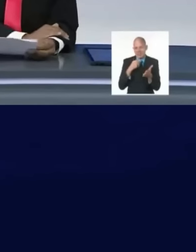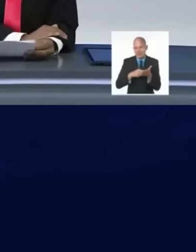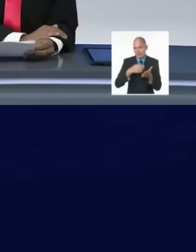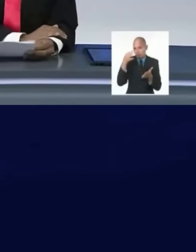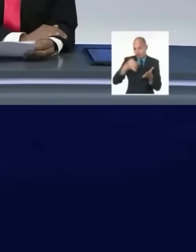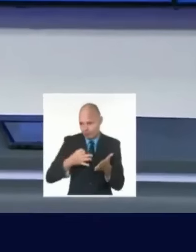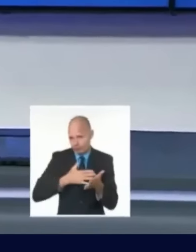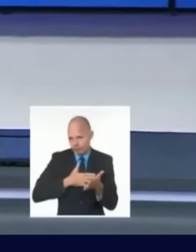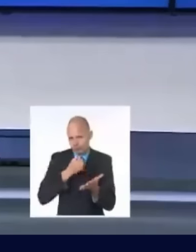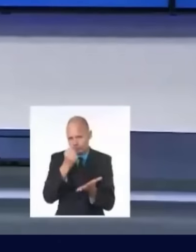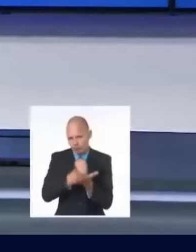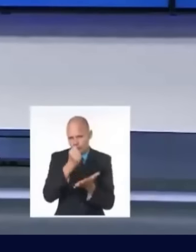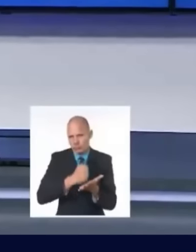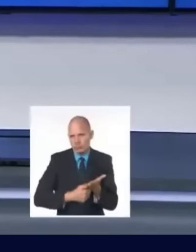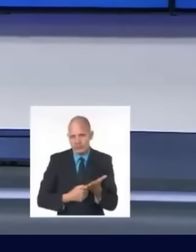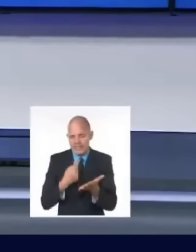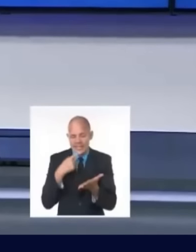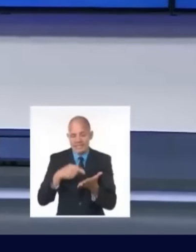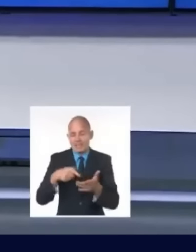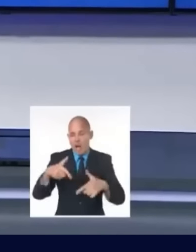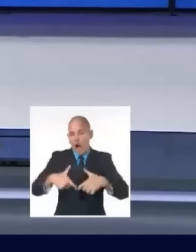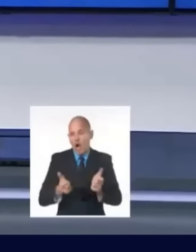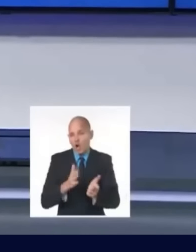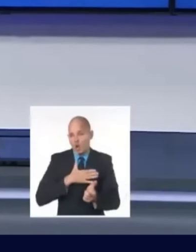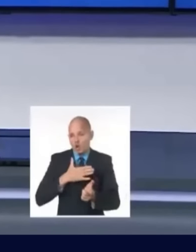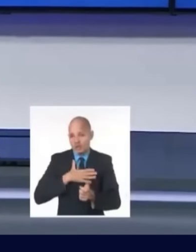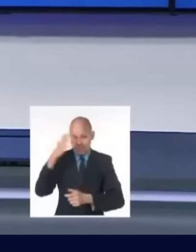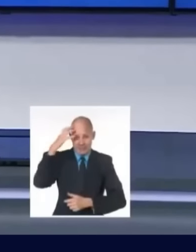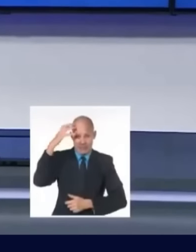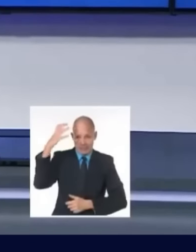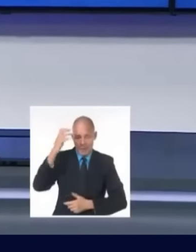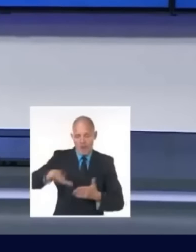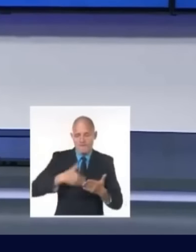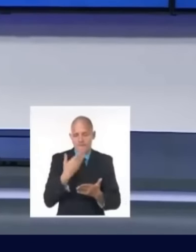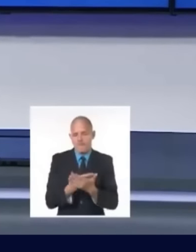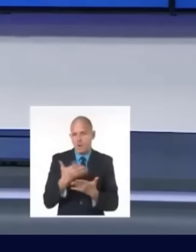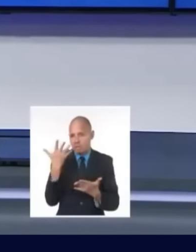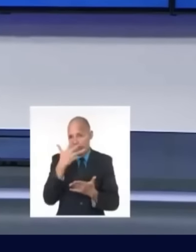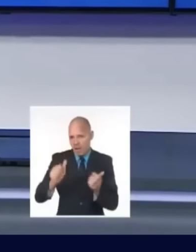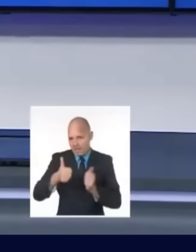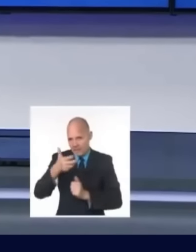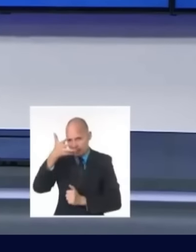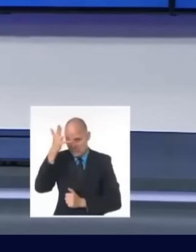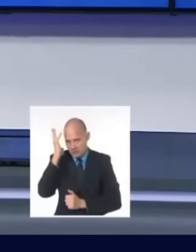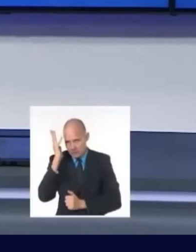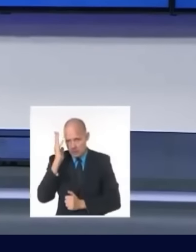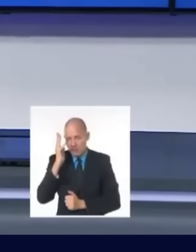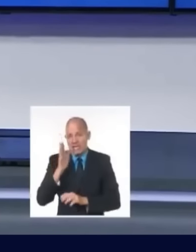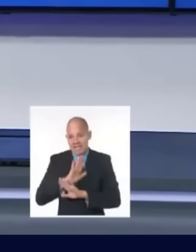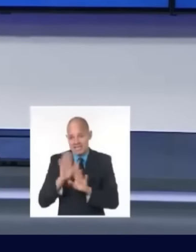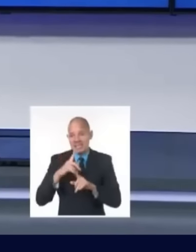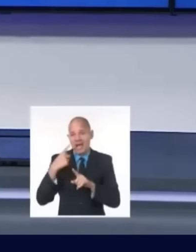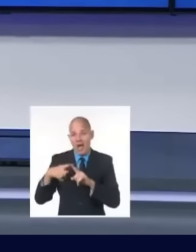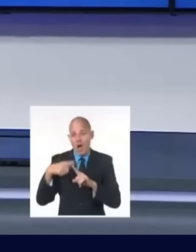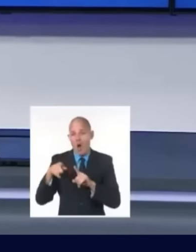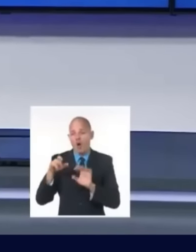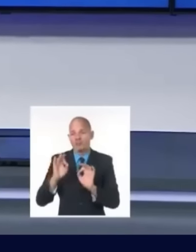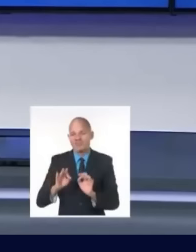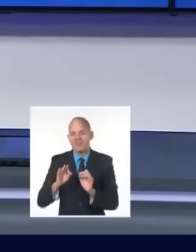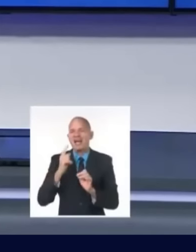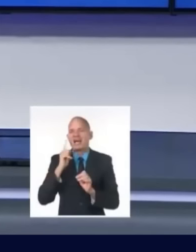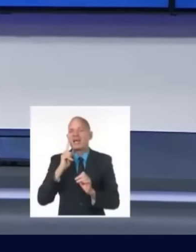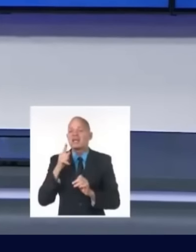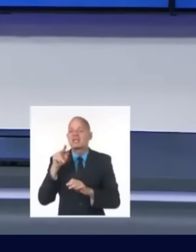oficial. El Consejo de Estado, a propuesta del Presidente de la República y previa aprobación del Buró Político del Comité Central